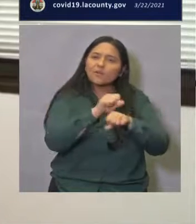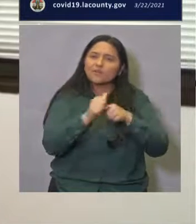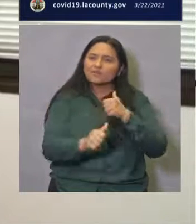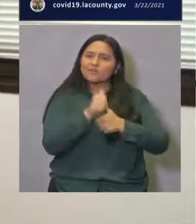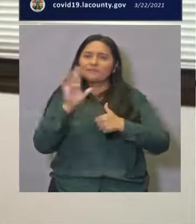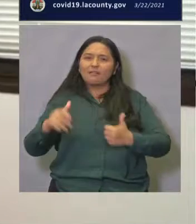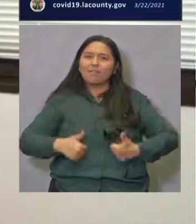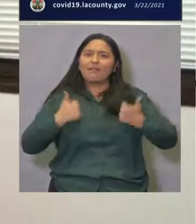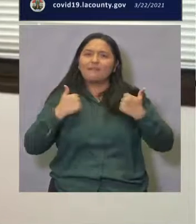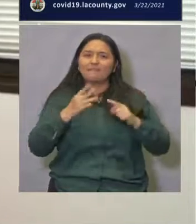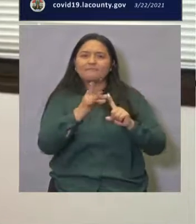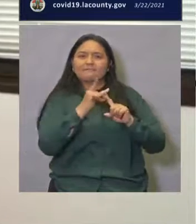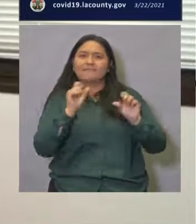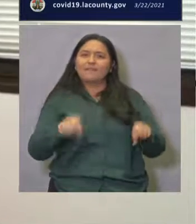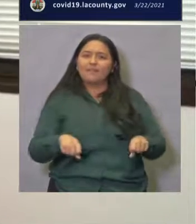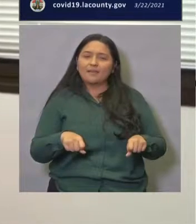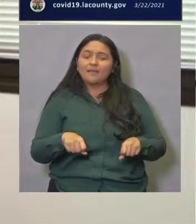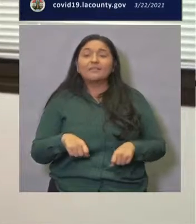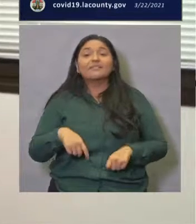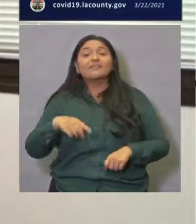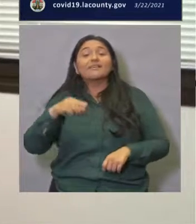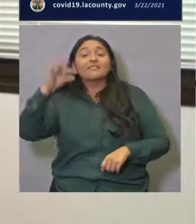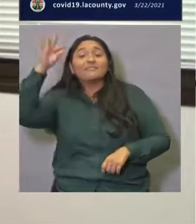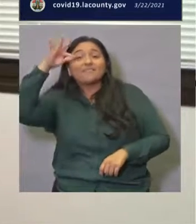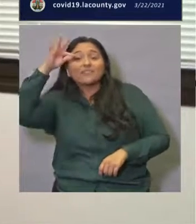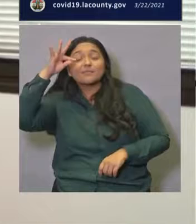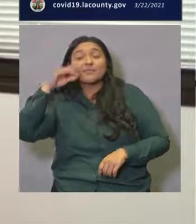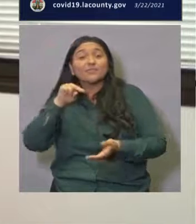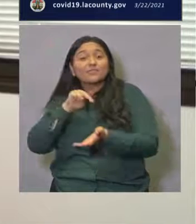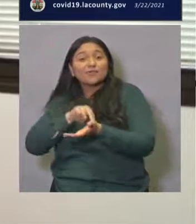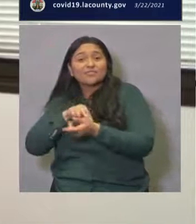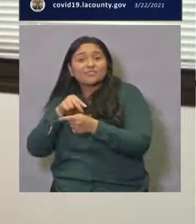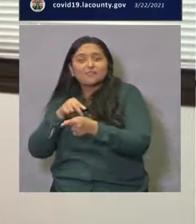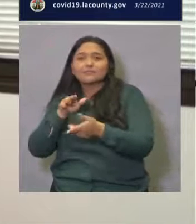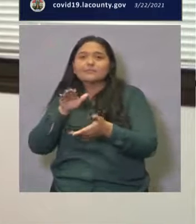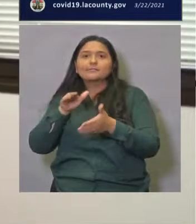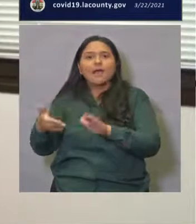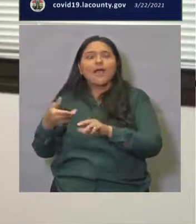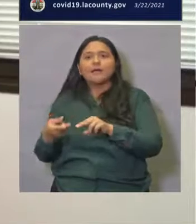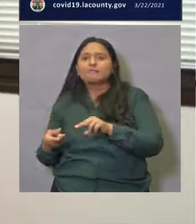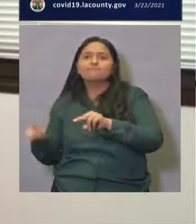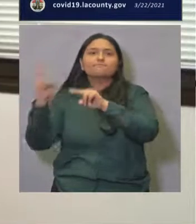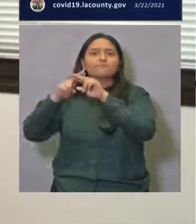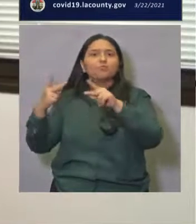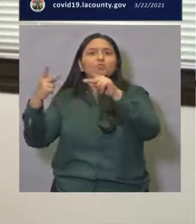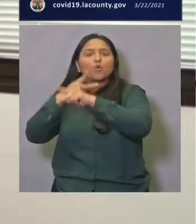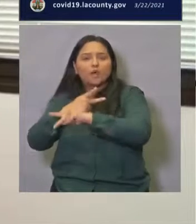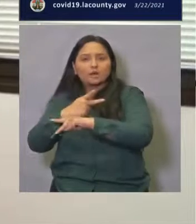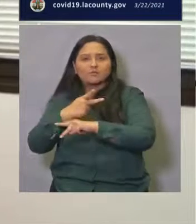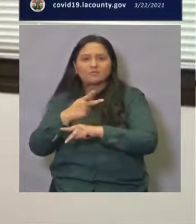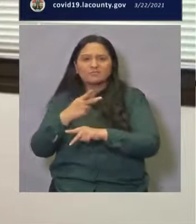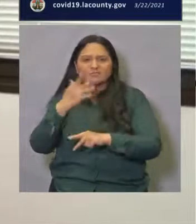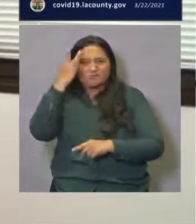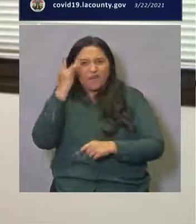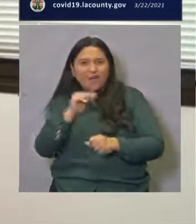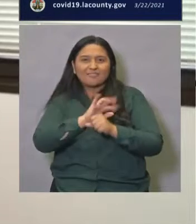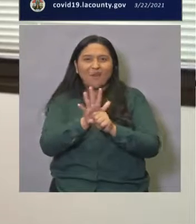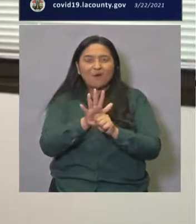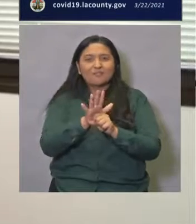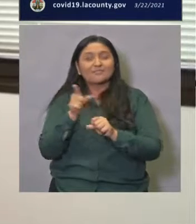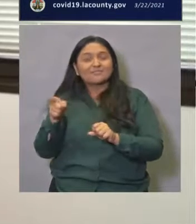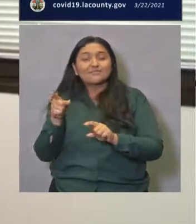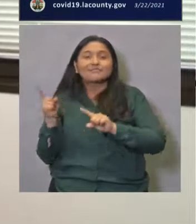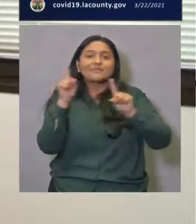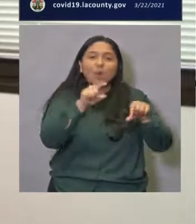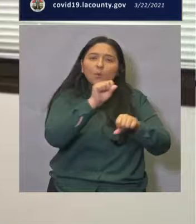COVID-19. Y fueron las enfermeras filipinas las que murieron de manera desproporcionada a causa de COVID-19, porque trabajaban día